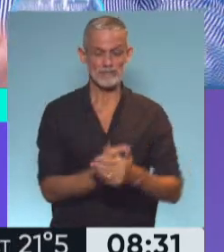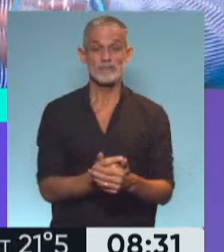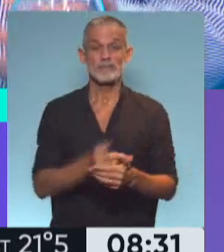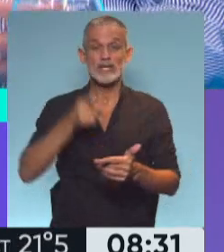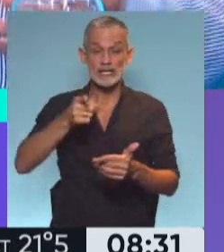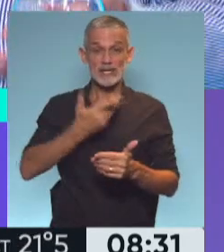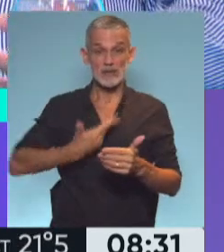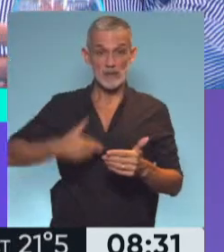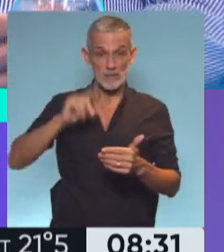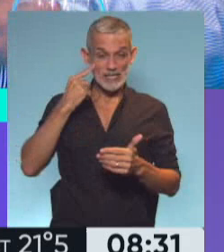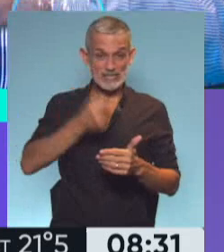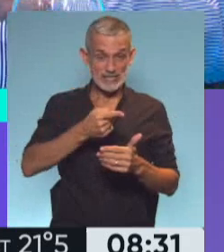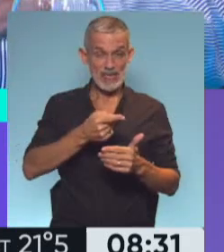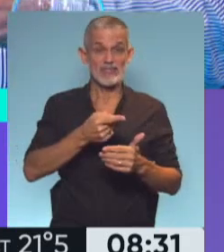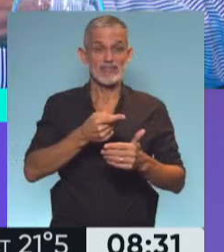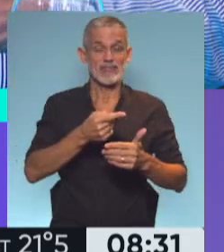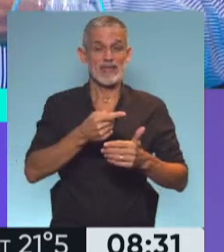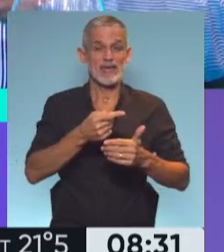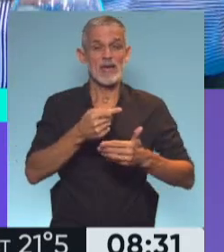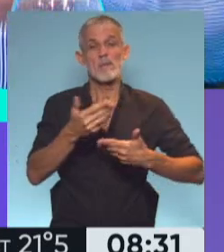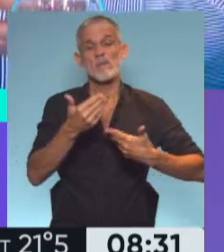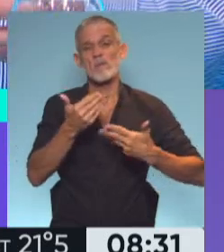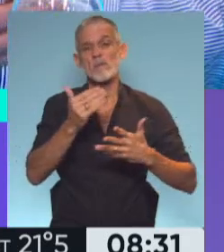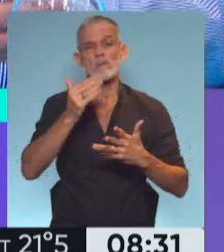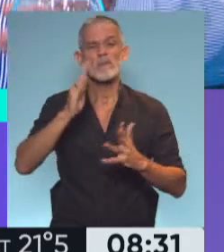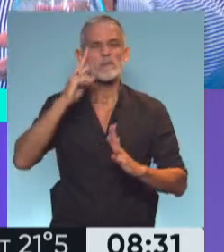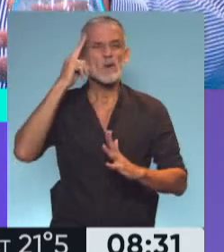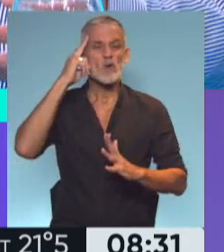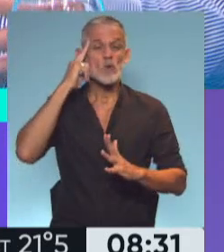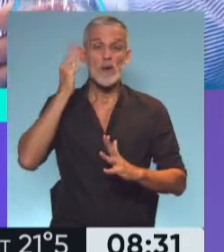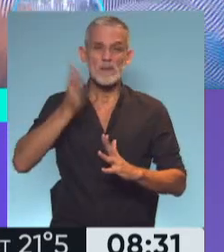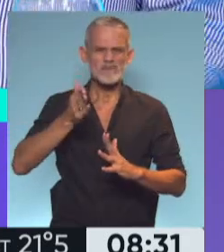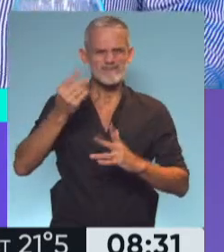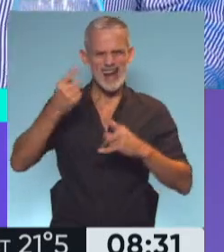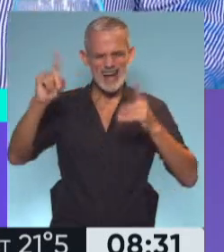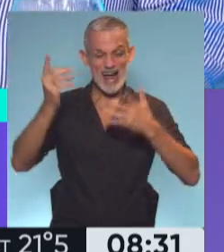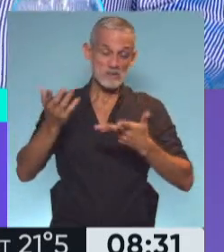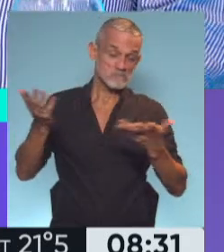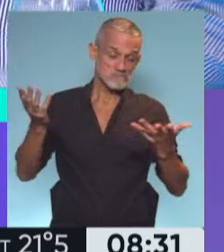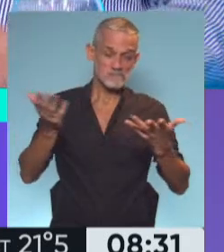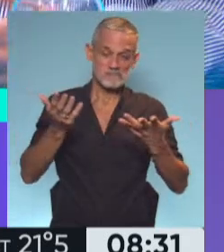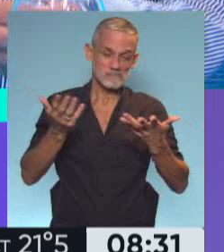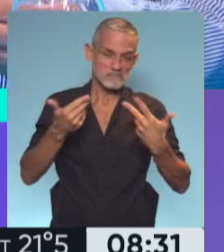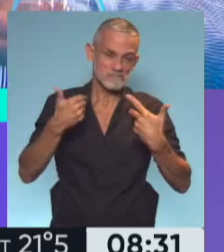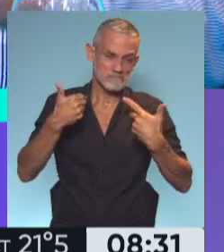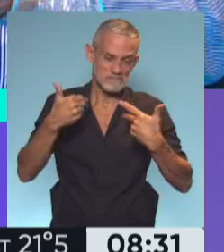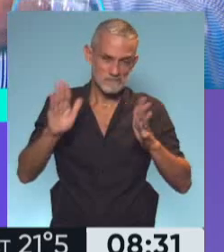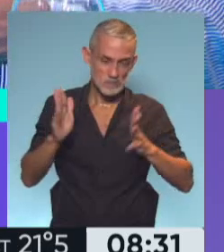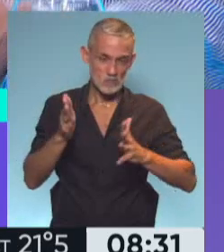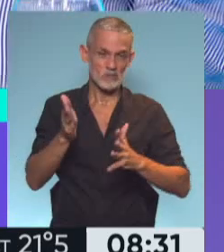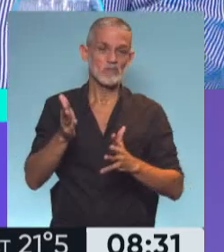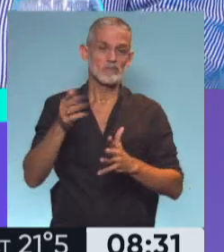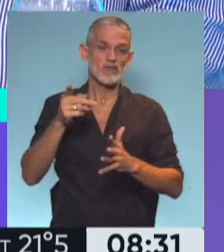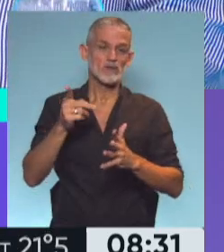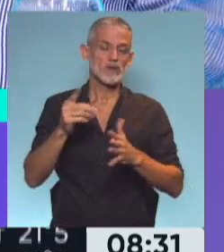que el presidente sea uno de los del 9%, es algo raro, ¿no? Y es algo que quizás